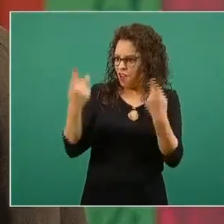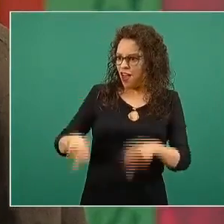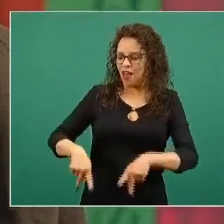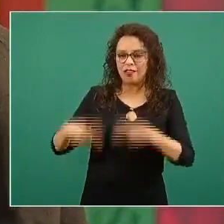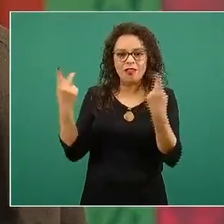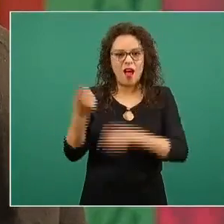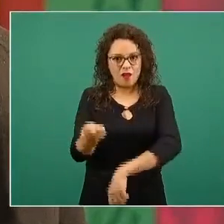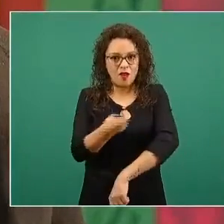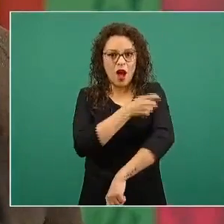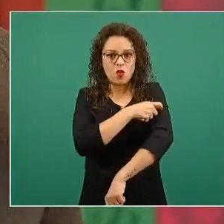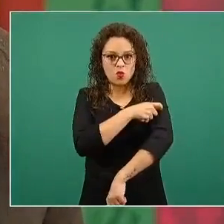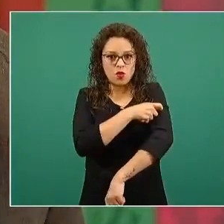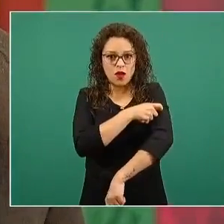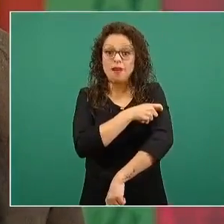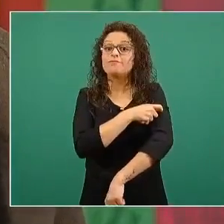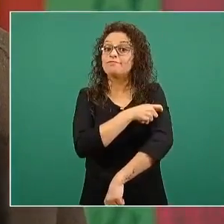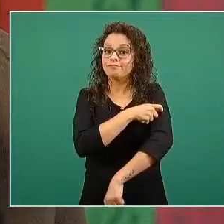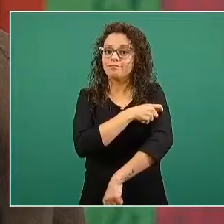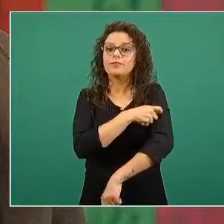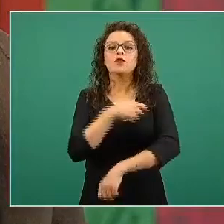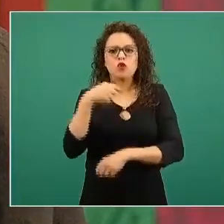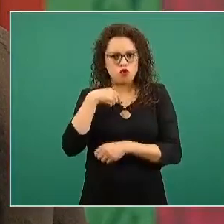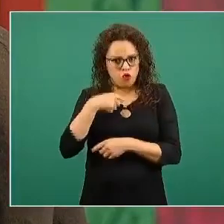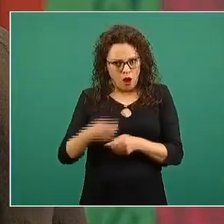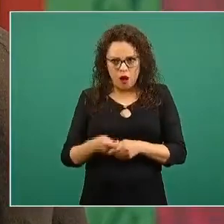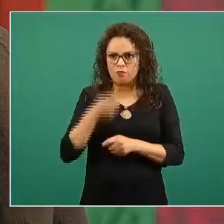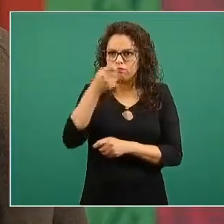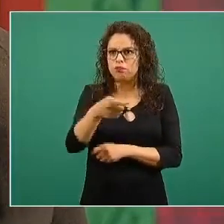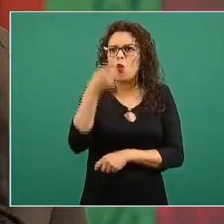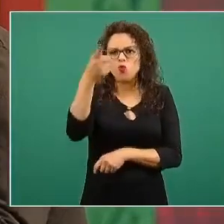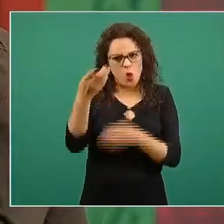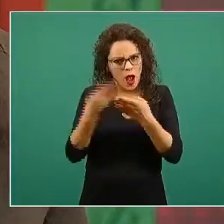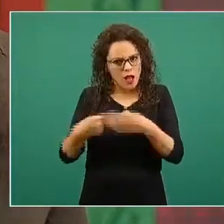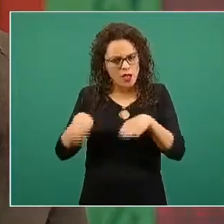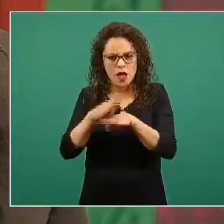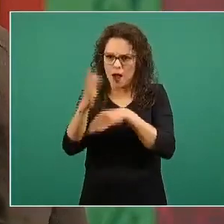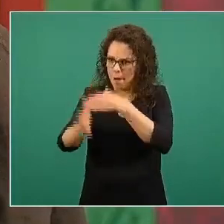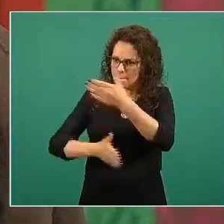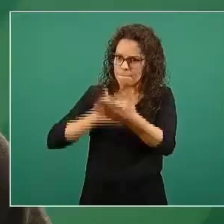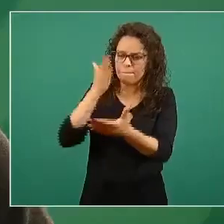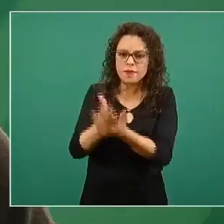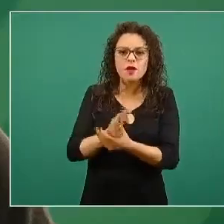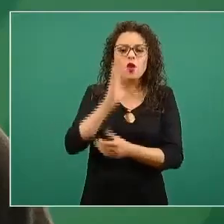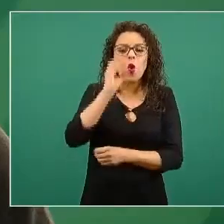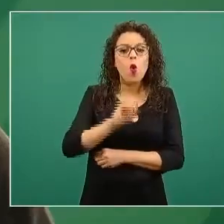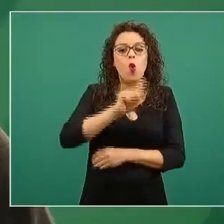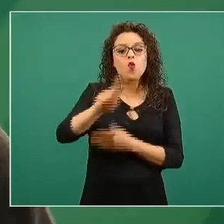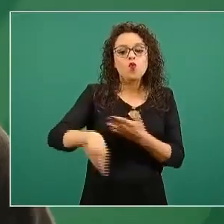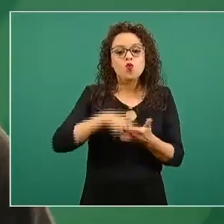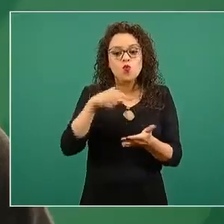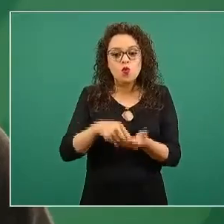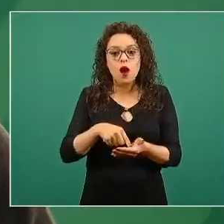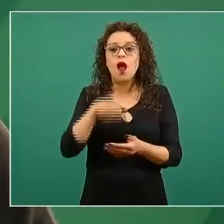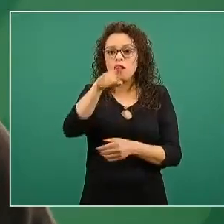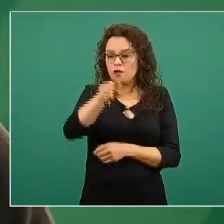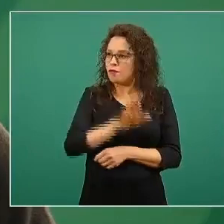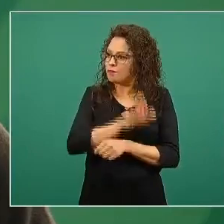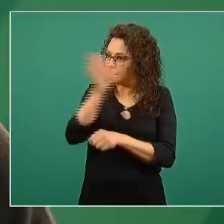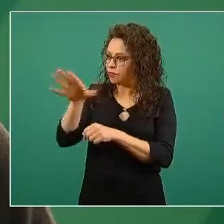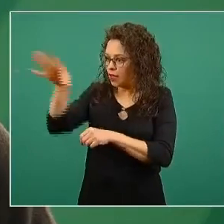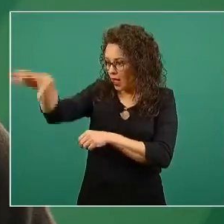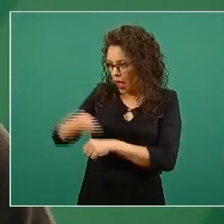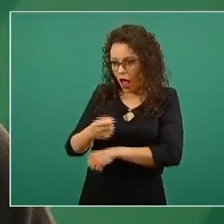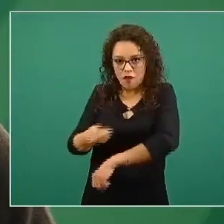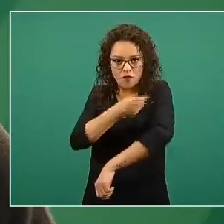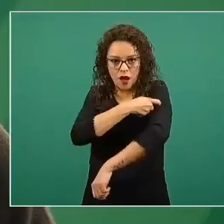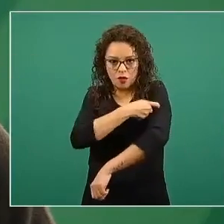vacunas, enviándolas a domicilio o diciendo que pueden ir a cierto lugar a recogerlas. Por favor, recuerden,